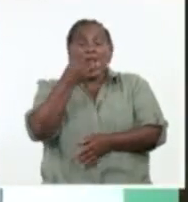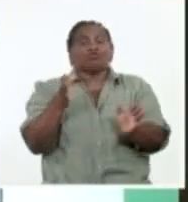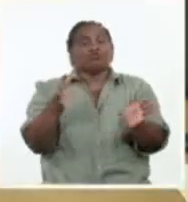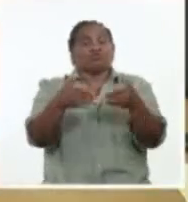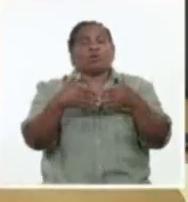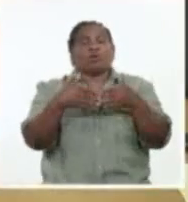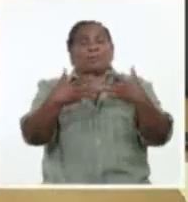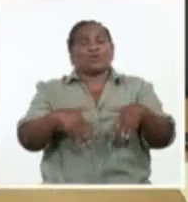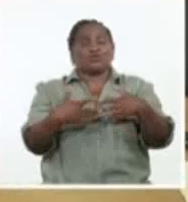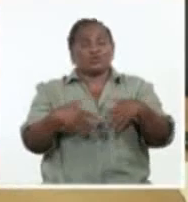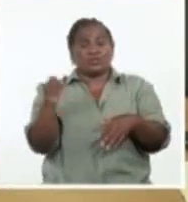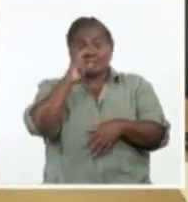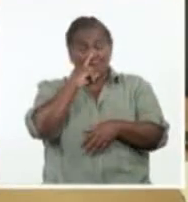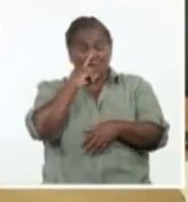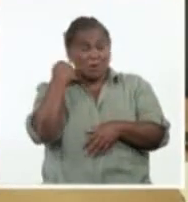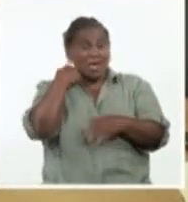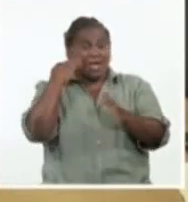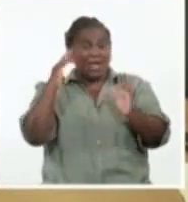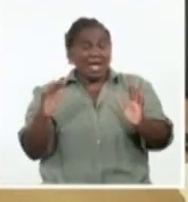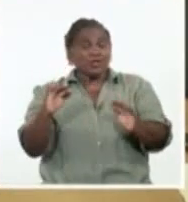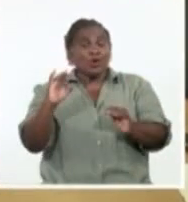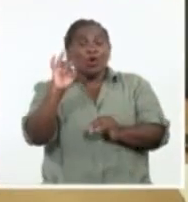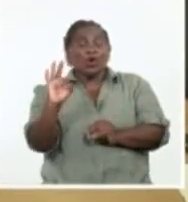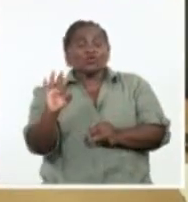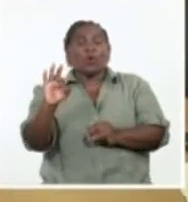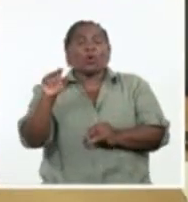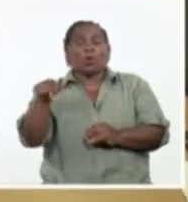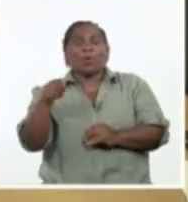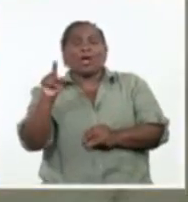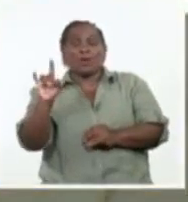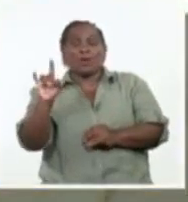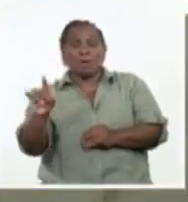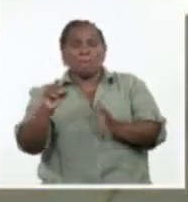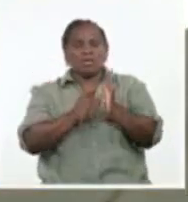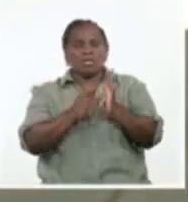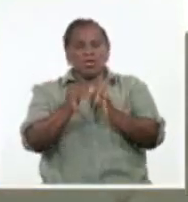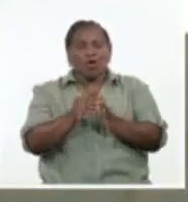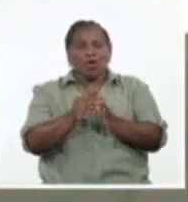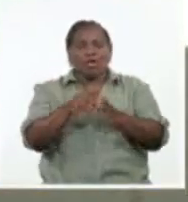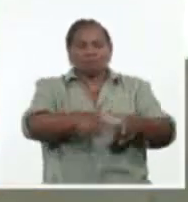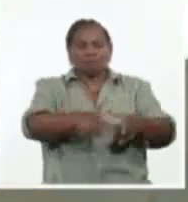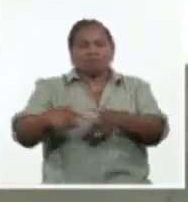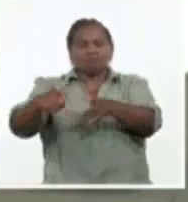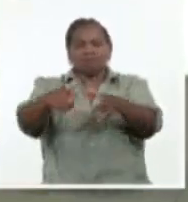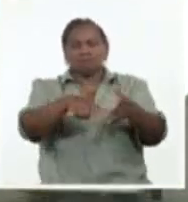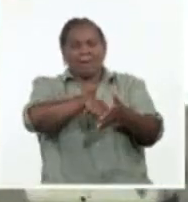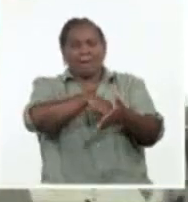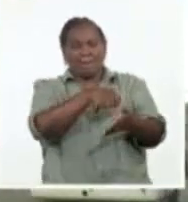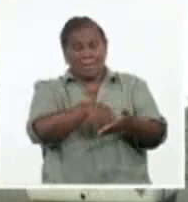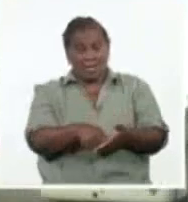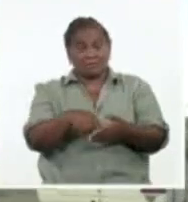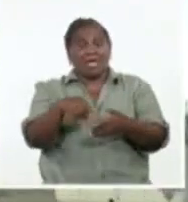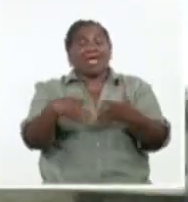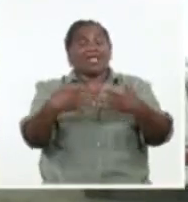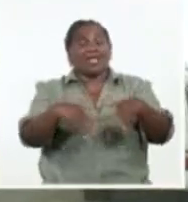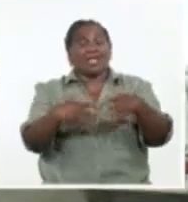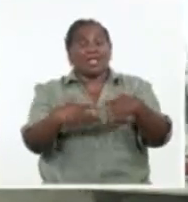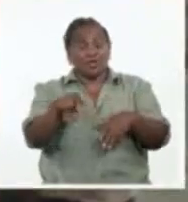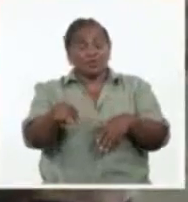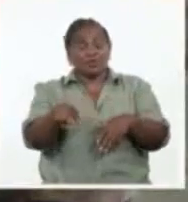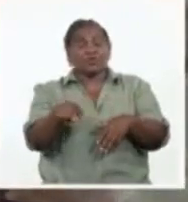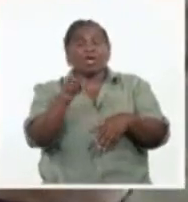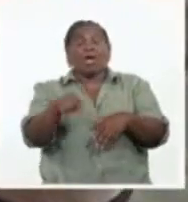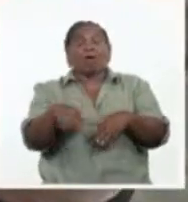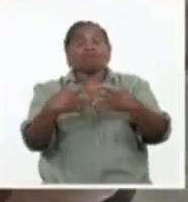con 8,9 millones de barriles procesados, a un 88% del plan previsto. La industria con esquema de conversión simple refina hasta